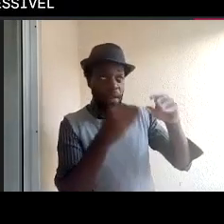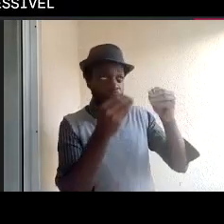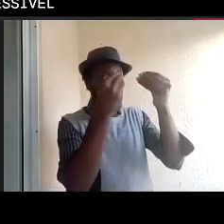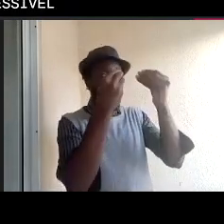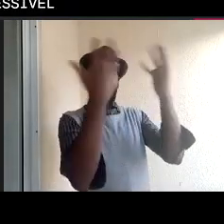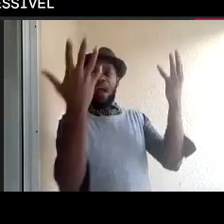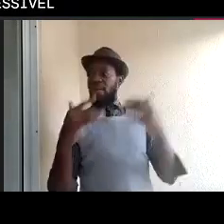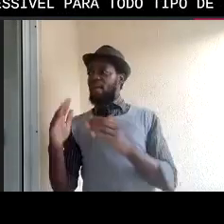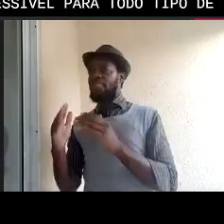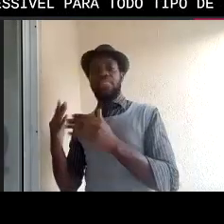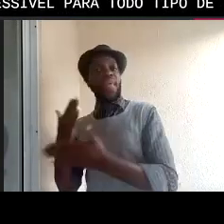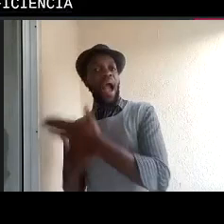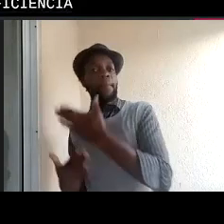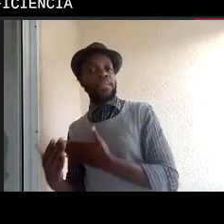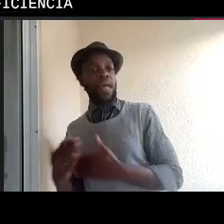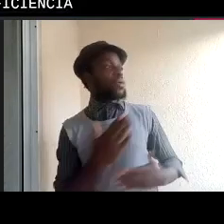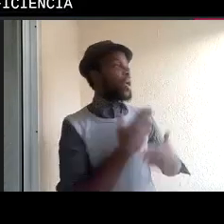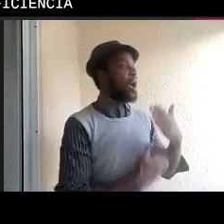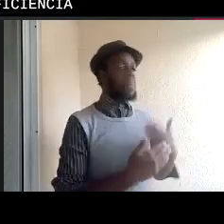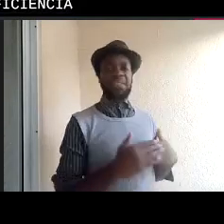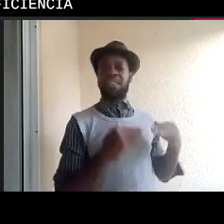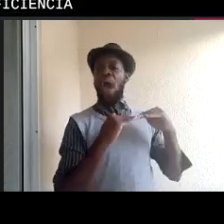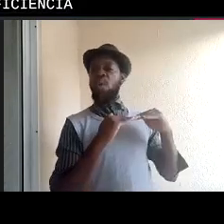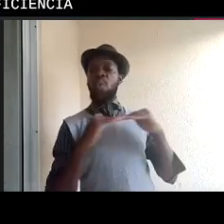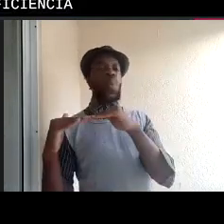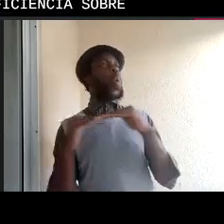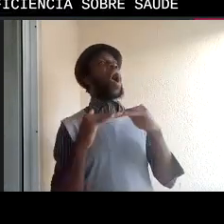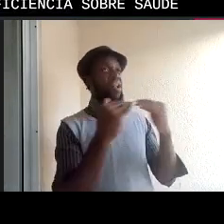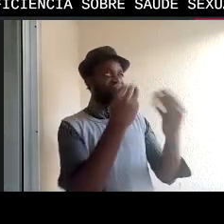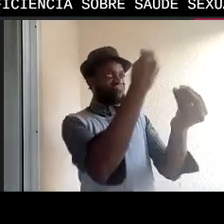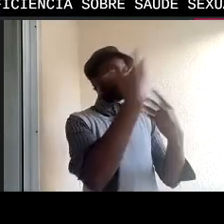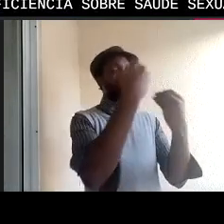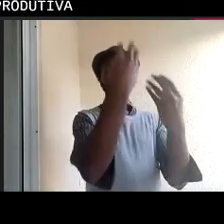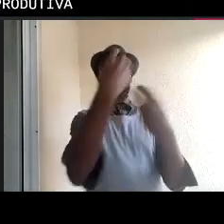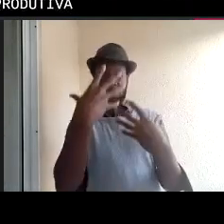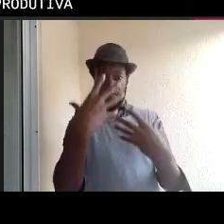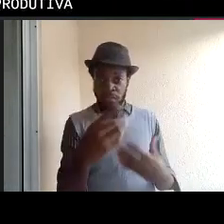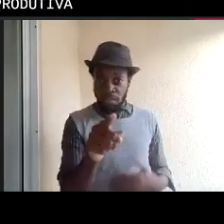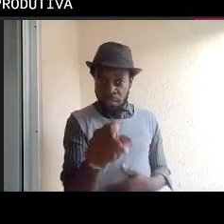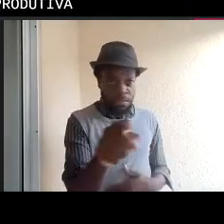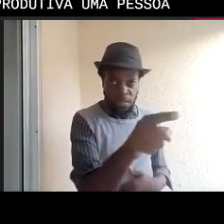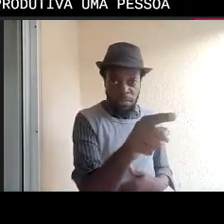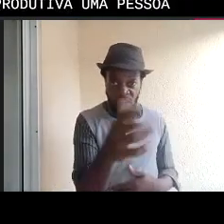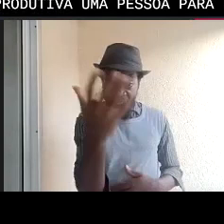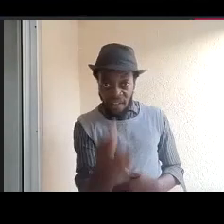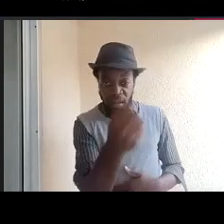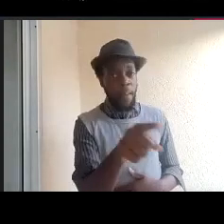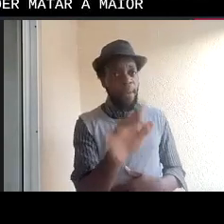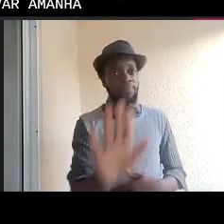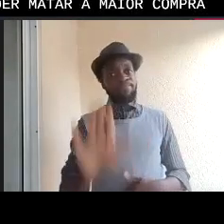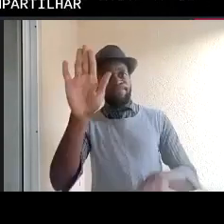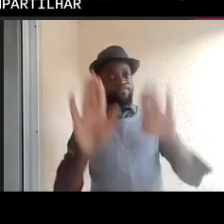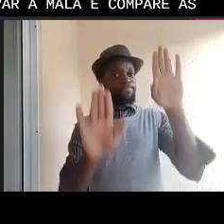discapacidad en cuanto a salud sexual y reproductiva se refiere? Una persona que me levante la mano, vamos a ver acá, voy a